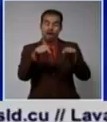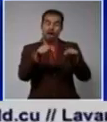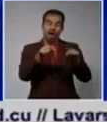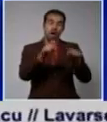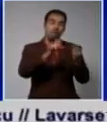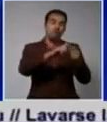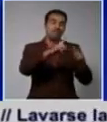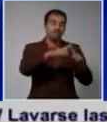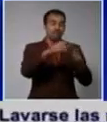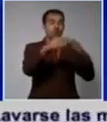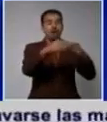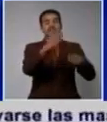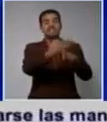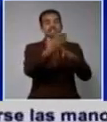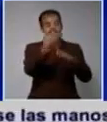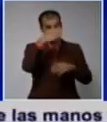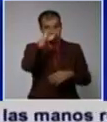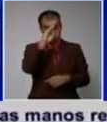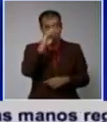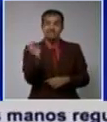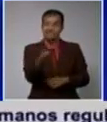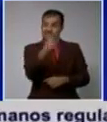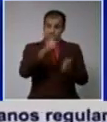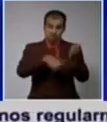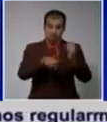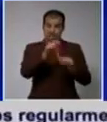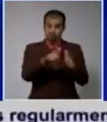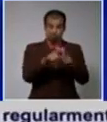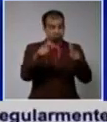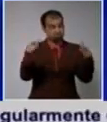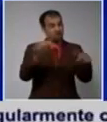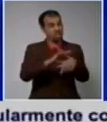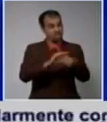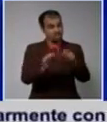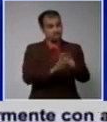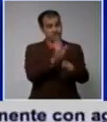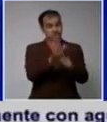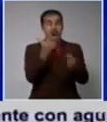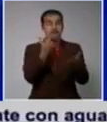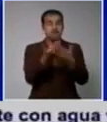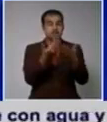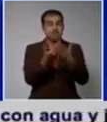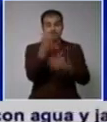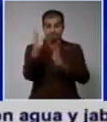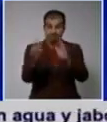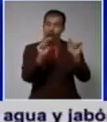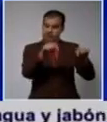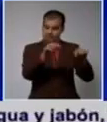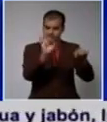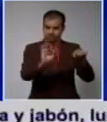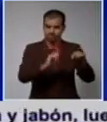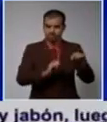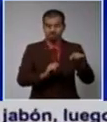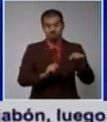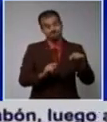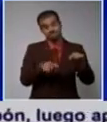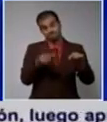alta transmisión del virus. ¿Dónde si no? Así es. Realmente es así, y esto es una